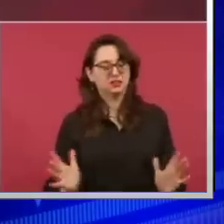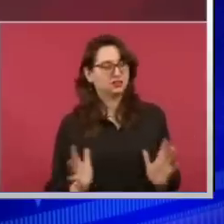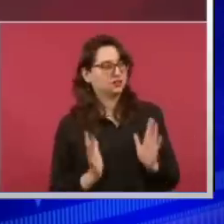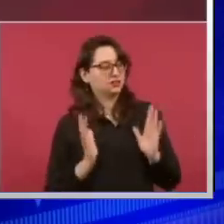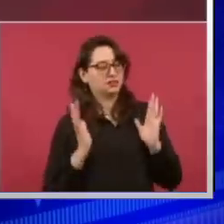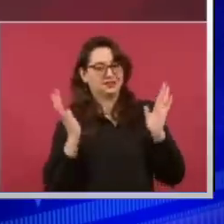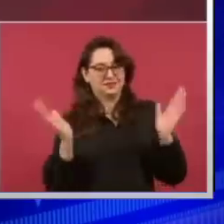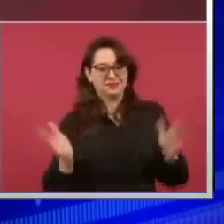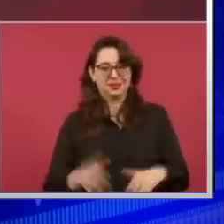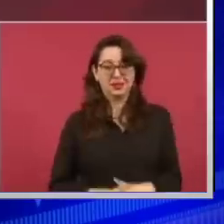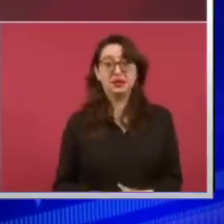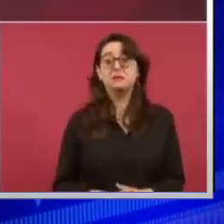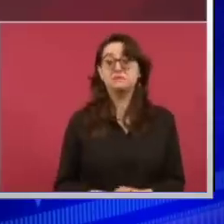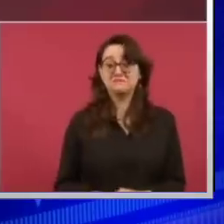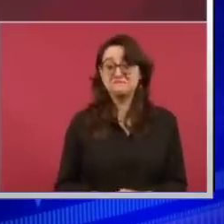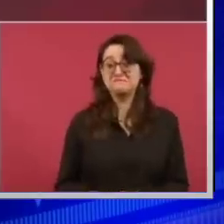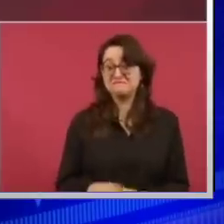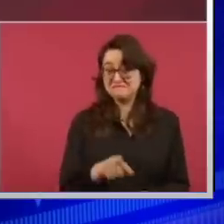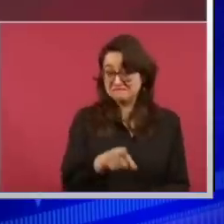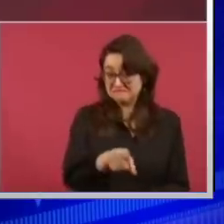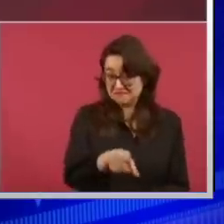dices, no